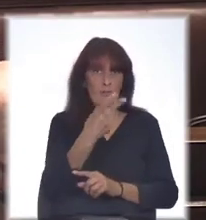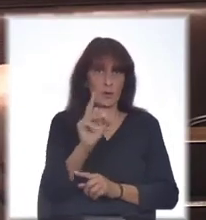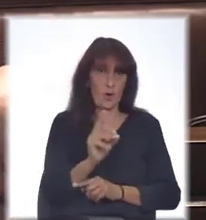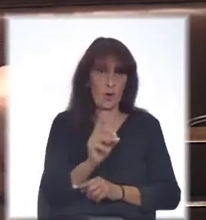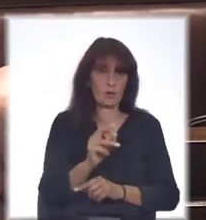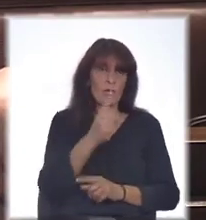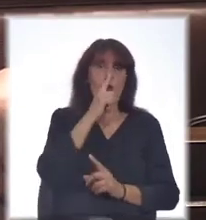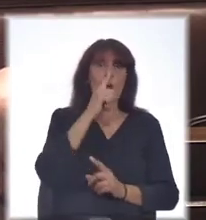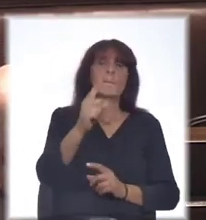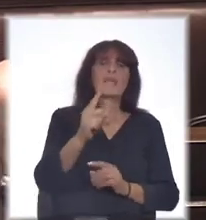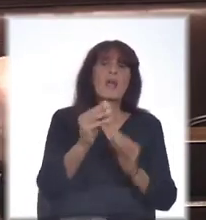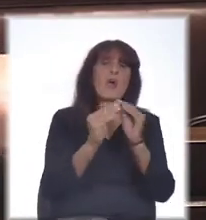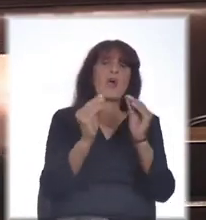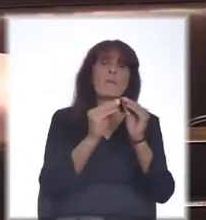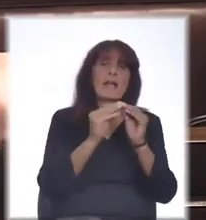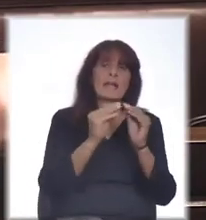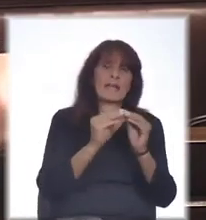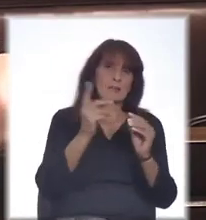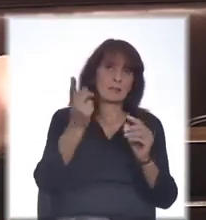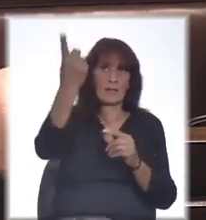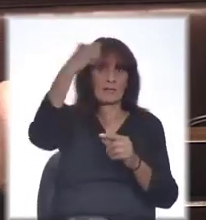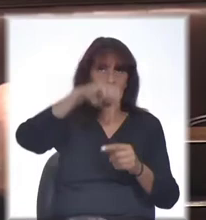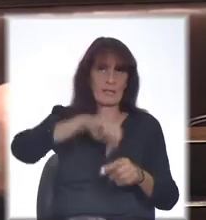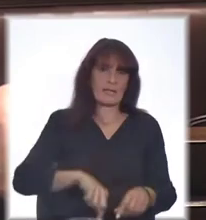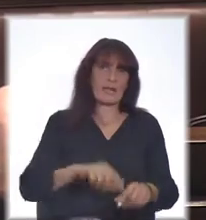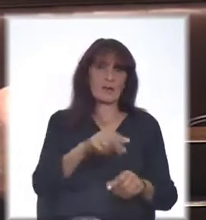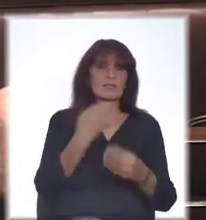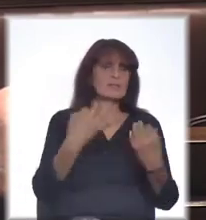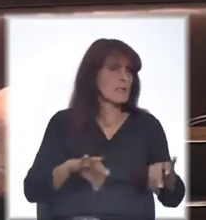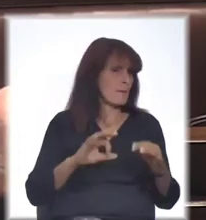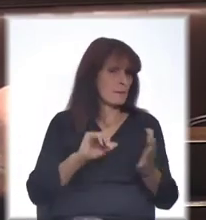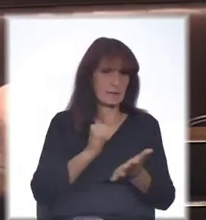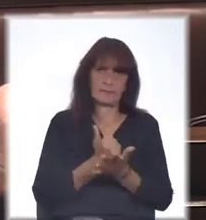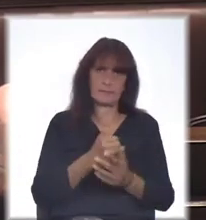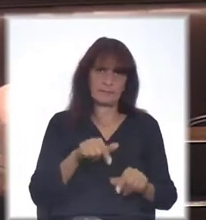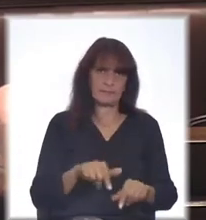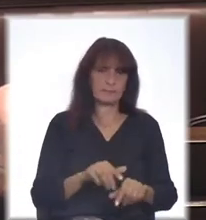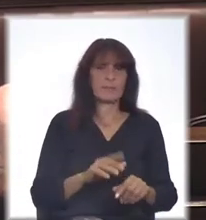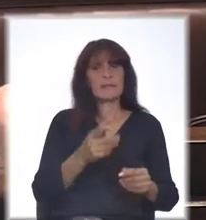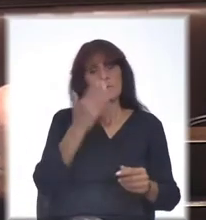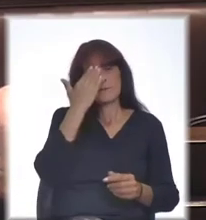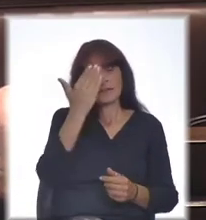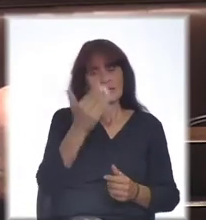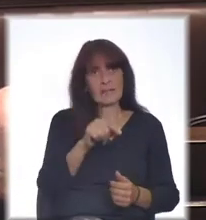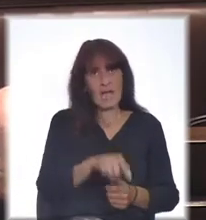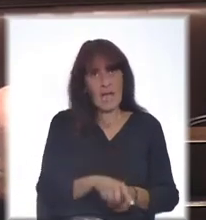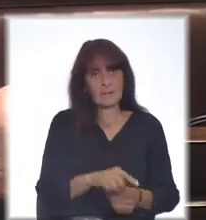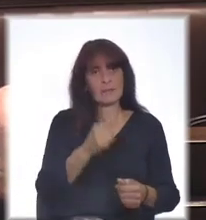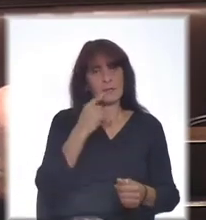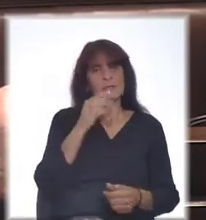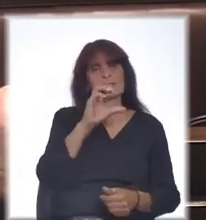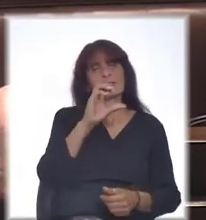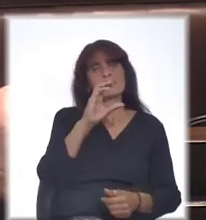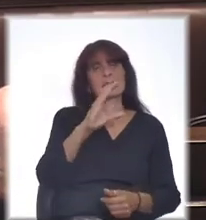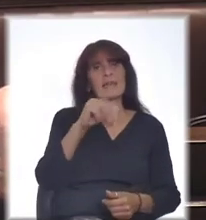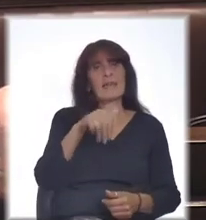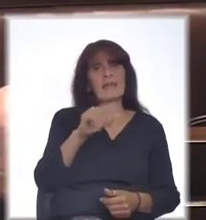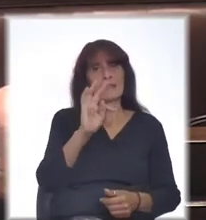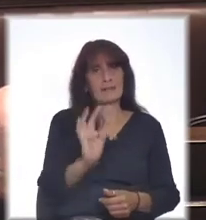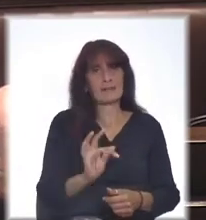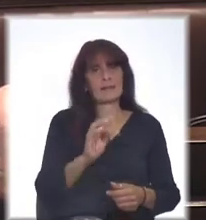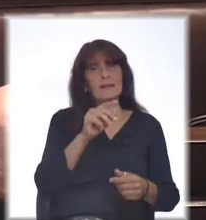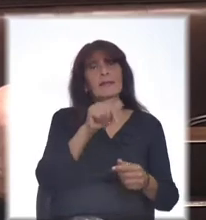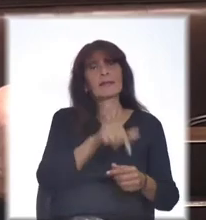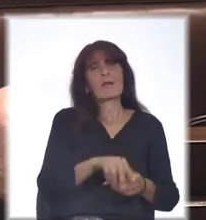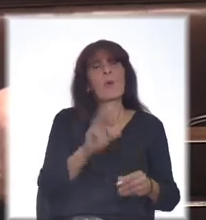miles de compatriotas que les tocó transitar el exilio estuvieron siempre presentes. El Frente Amplio, la CNT, el propio